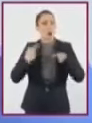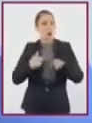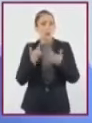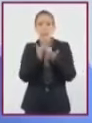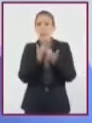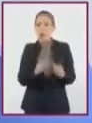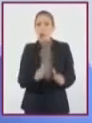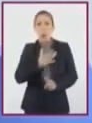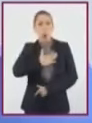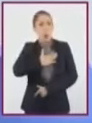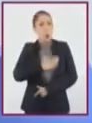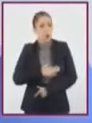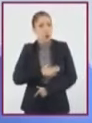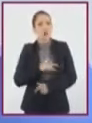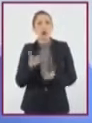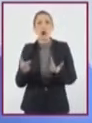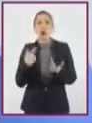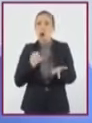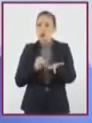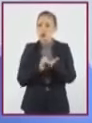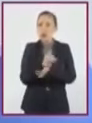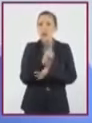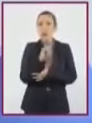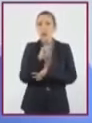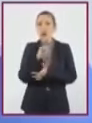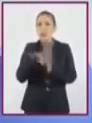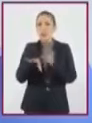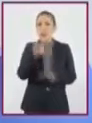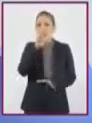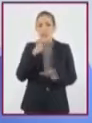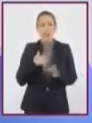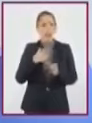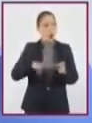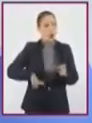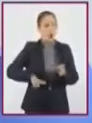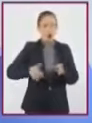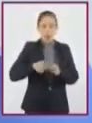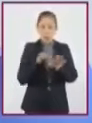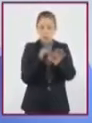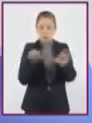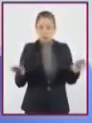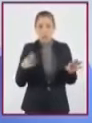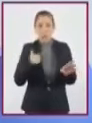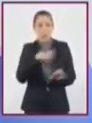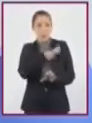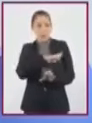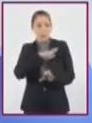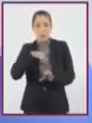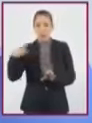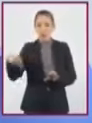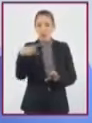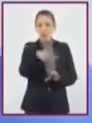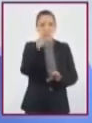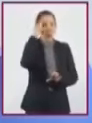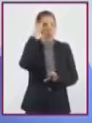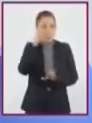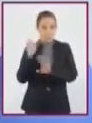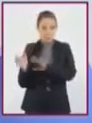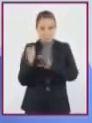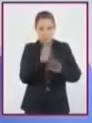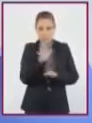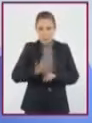libertad, la justicia, la democracia, la división de poderes y la propiedad privada. En el